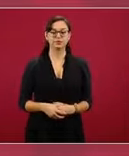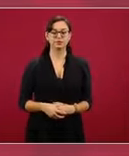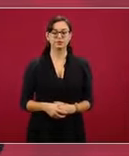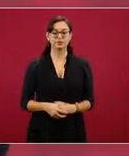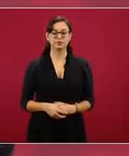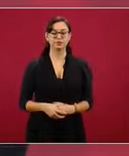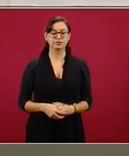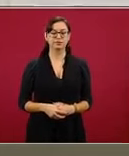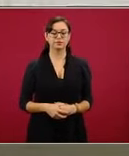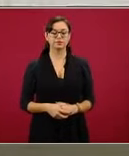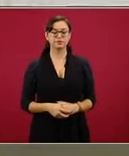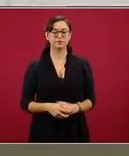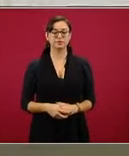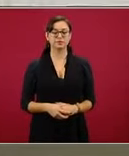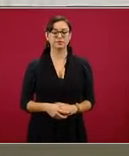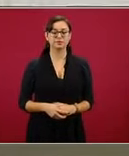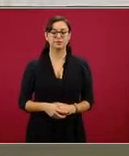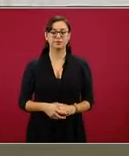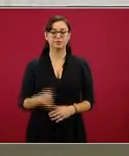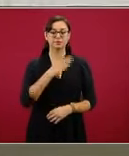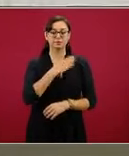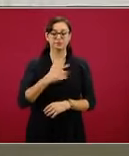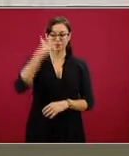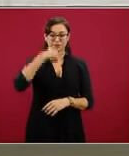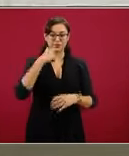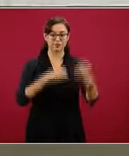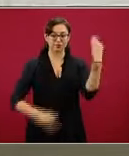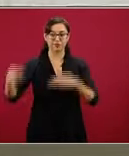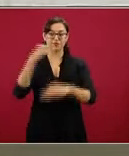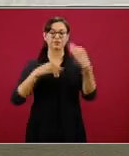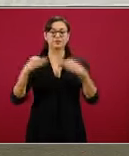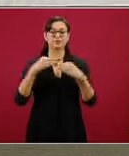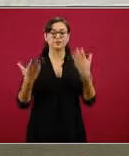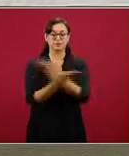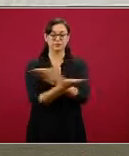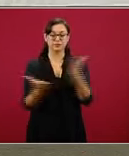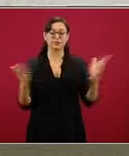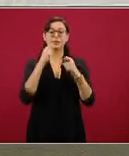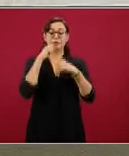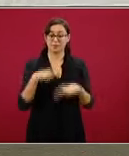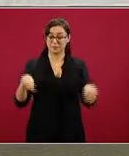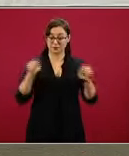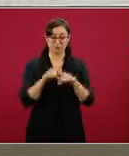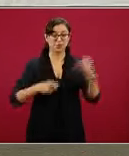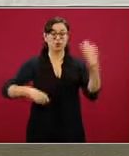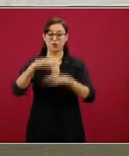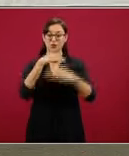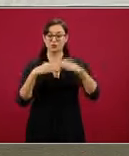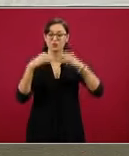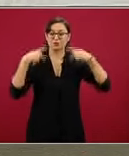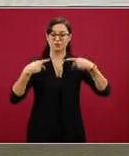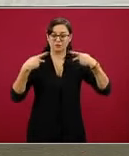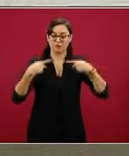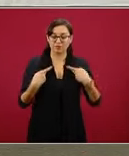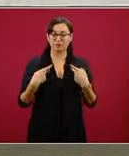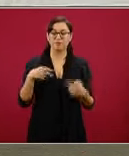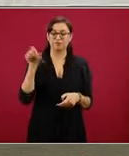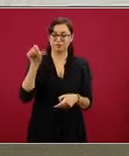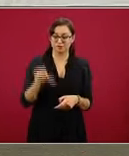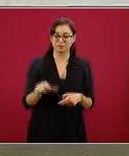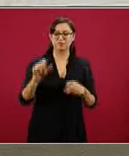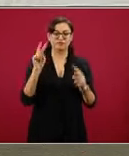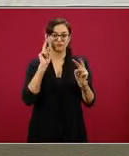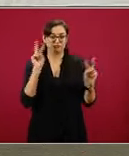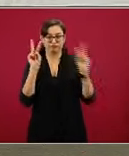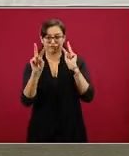Muy buenas noches con todas y con todos los aquí presentes, igualmente con todas las personas que nos sintonizan a través de